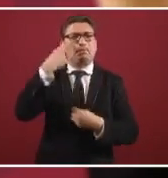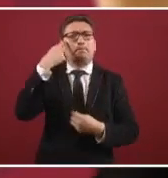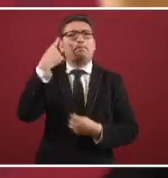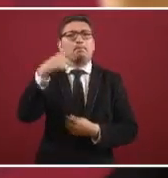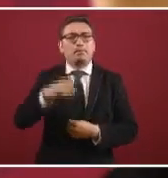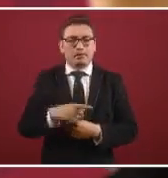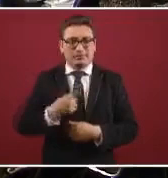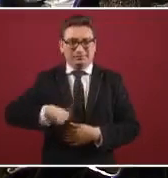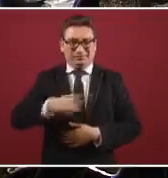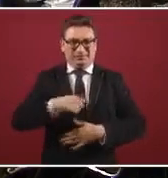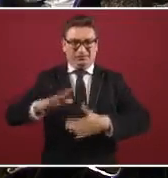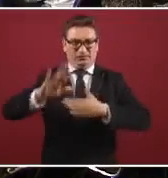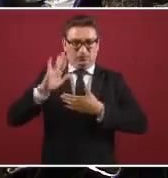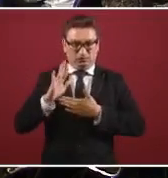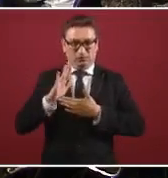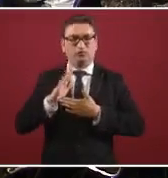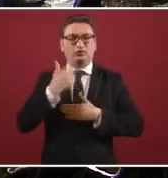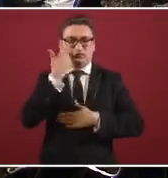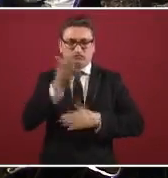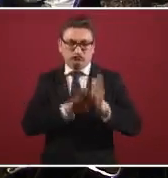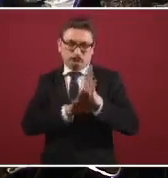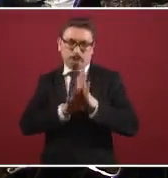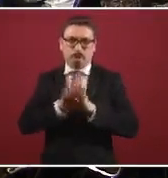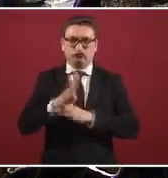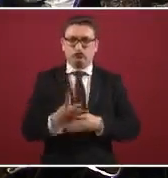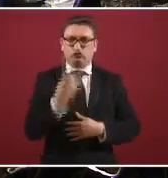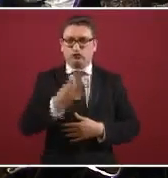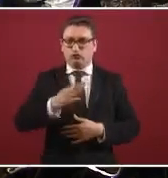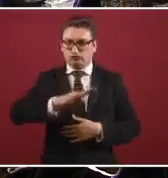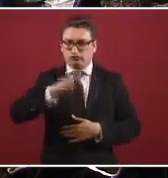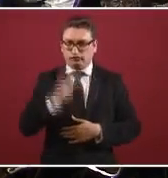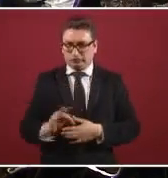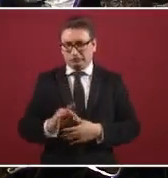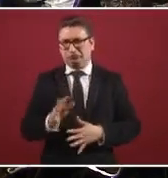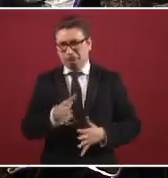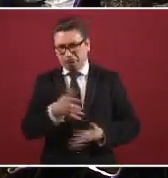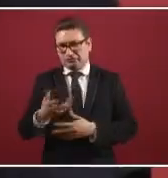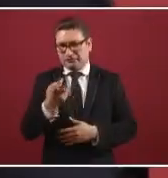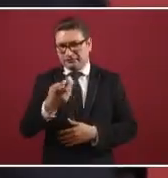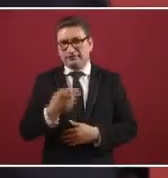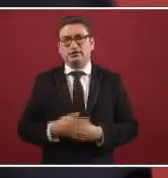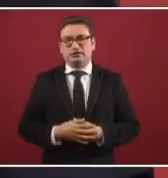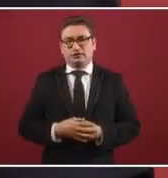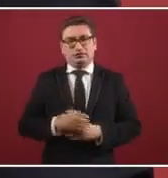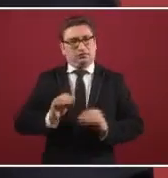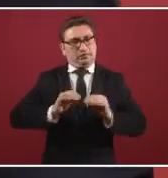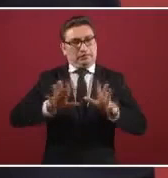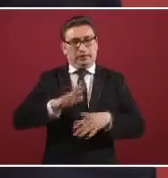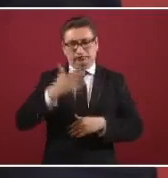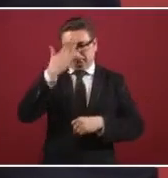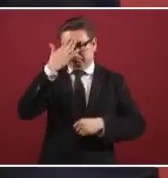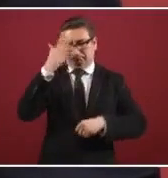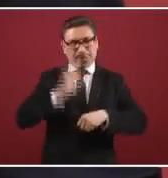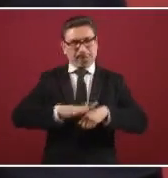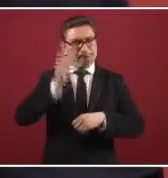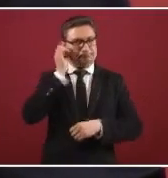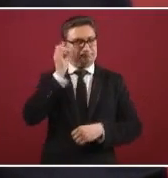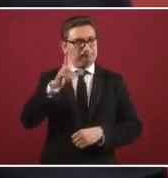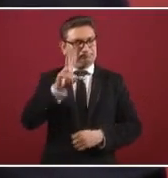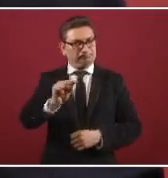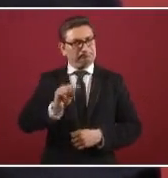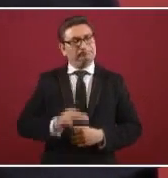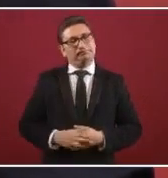de crecer en promedio 4%. Entonces, eso no se olvida.